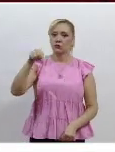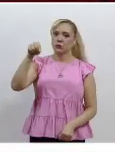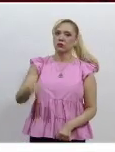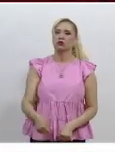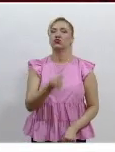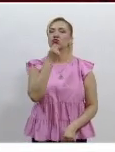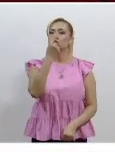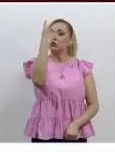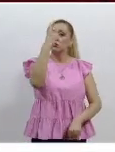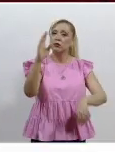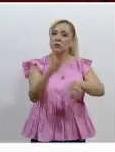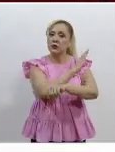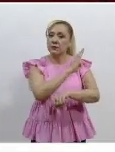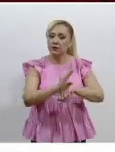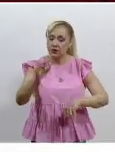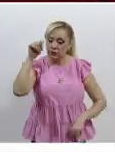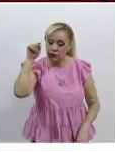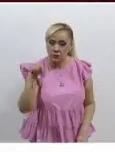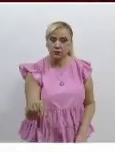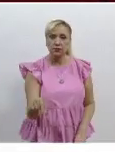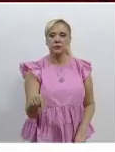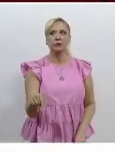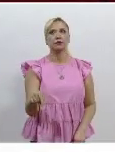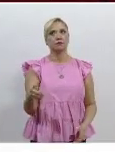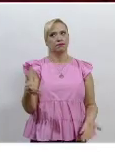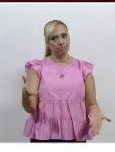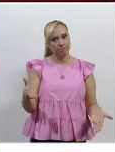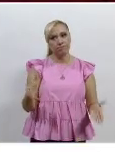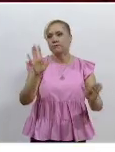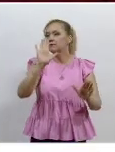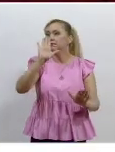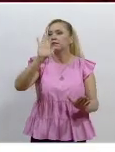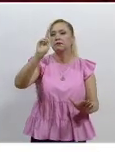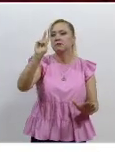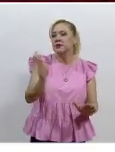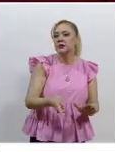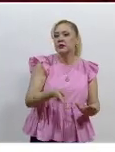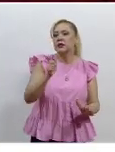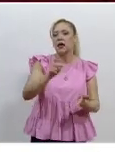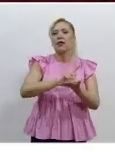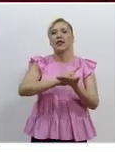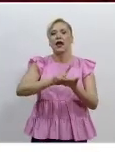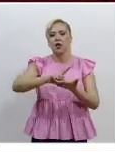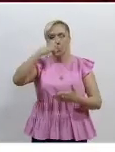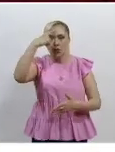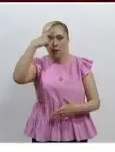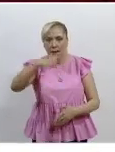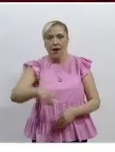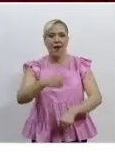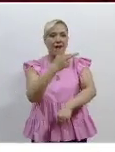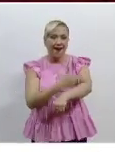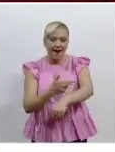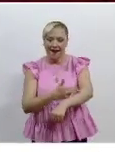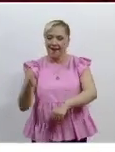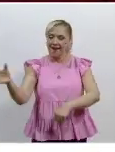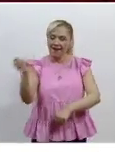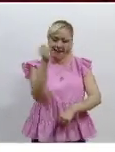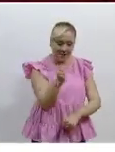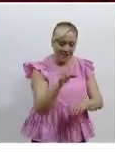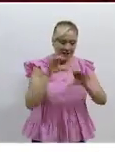superior de la niñez se asemeja mucho a un derecho procesal que obliga a que el